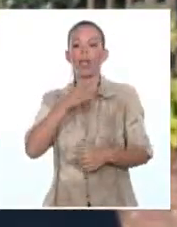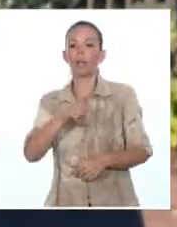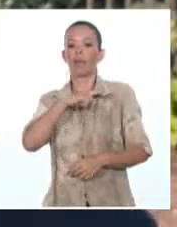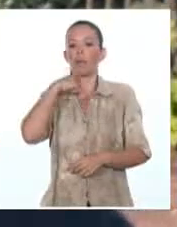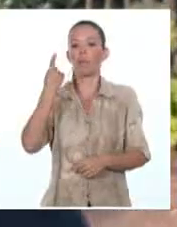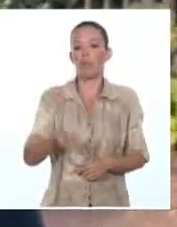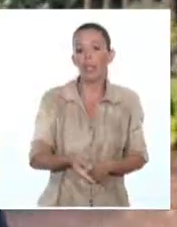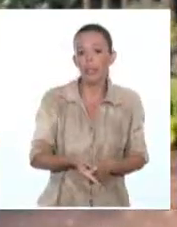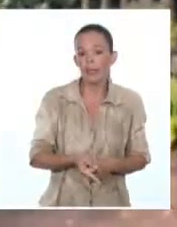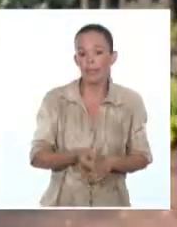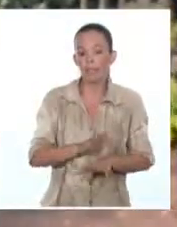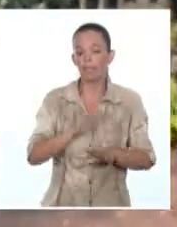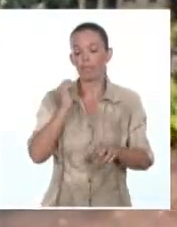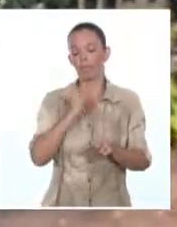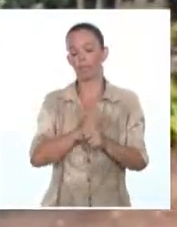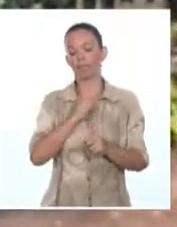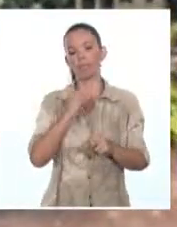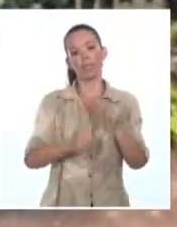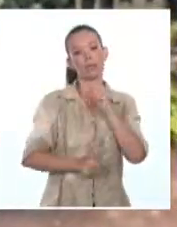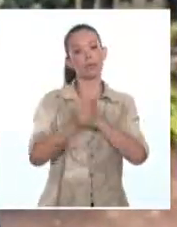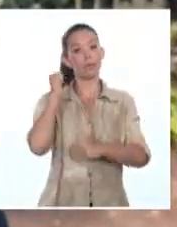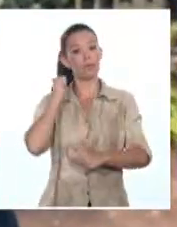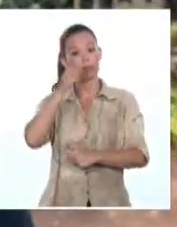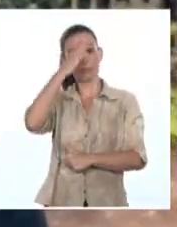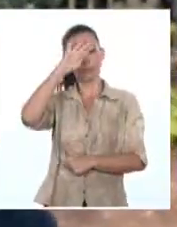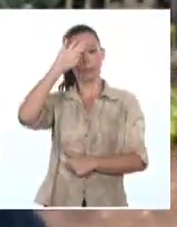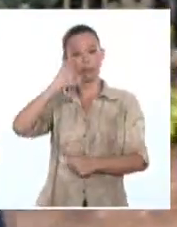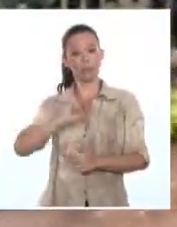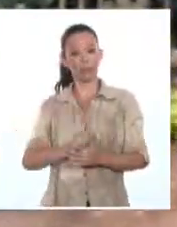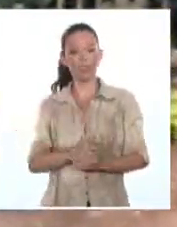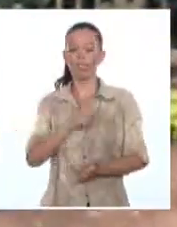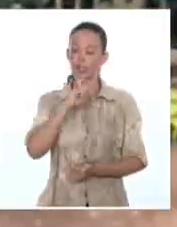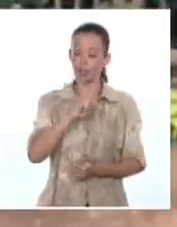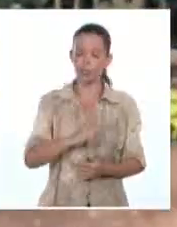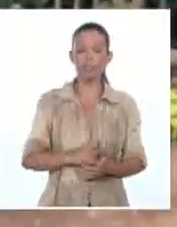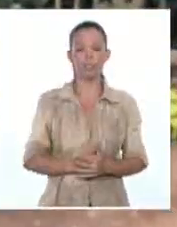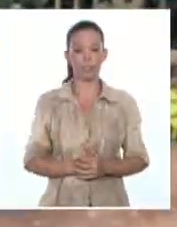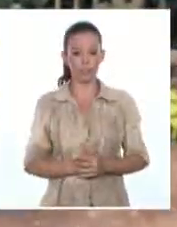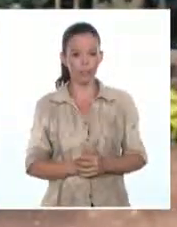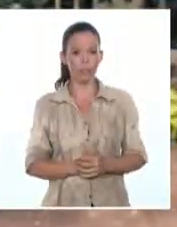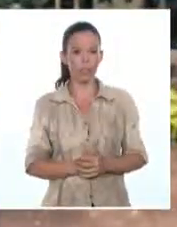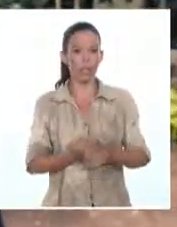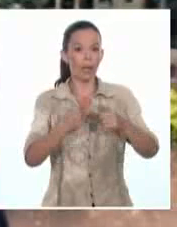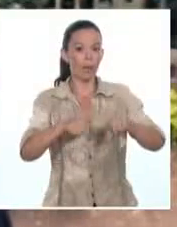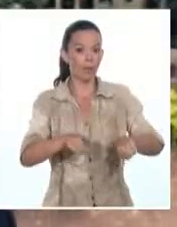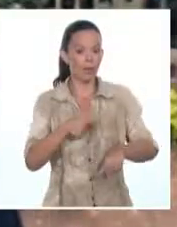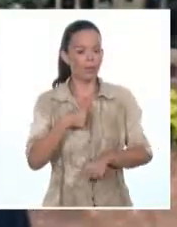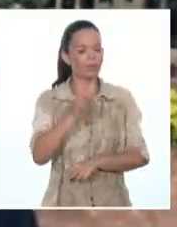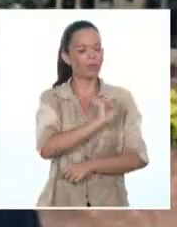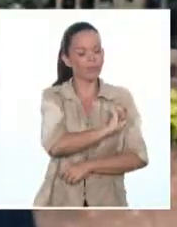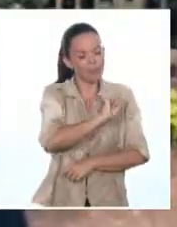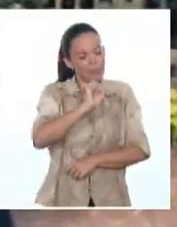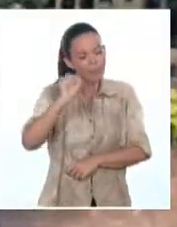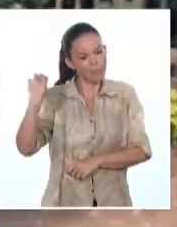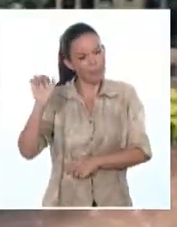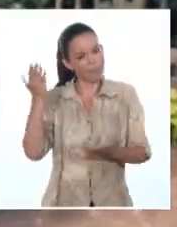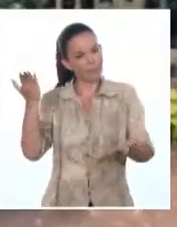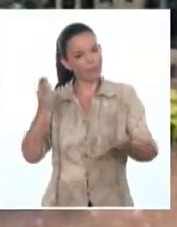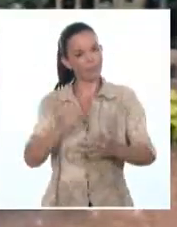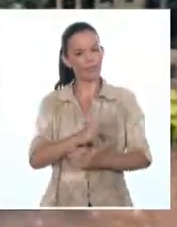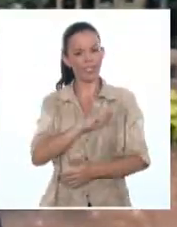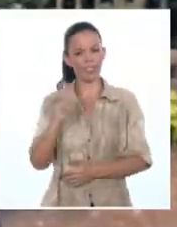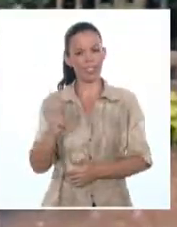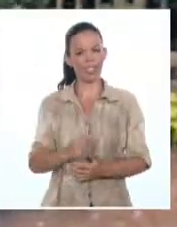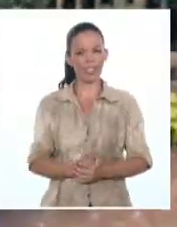torneo íbamos contra un rival difícil austral pero logramos salir adelante y lograr la victoria